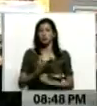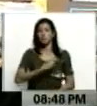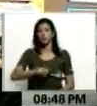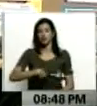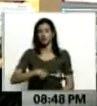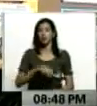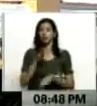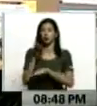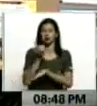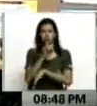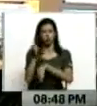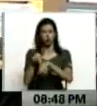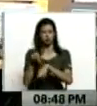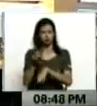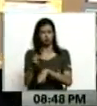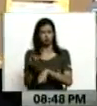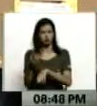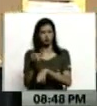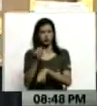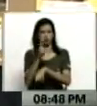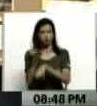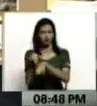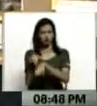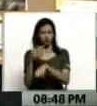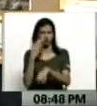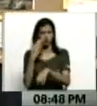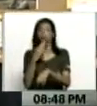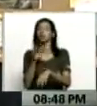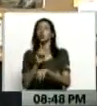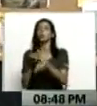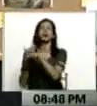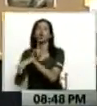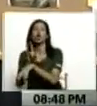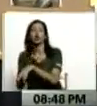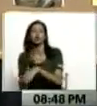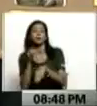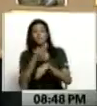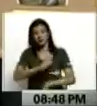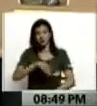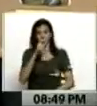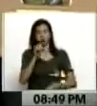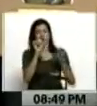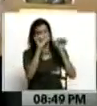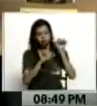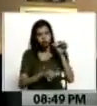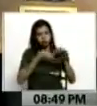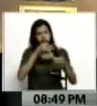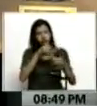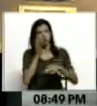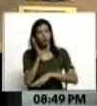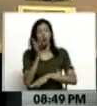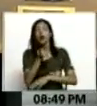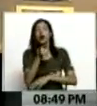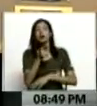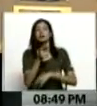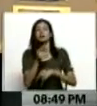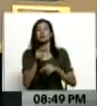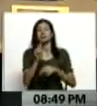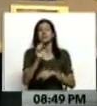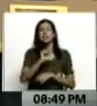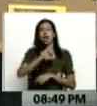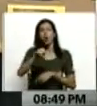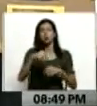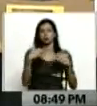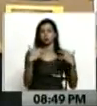panitas el presidente fue a la asamblea nacional verdad perdón fue al tcj porque la asamblea nacional no